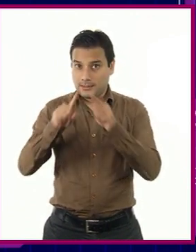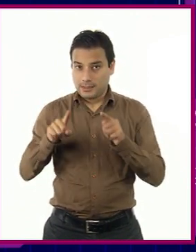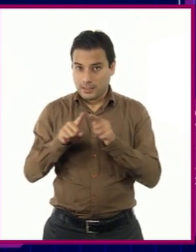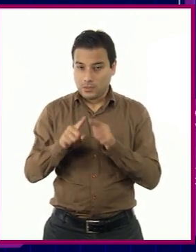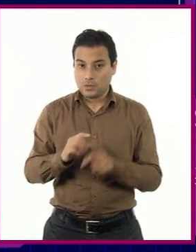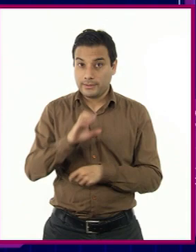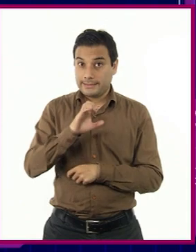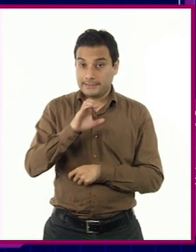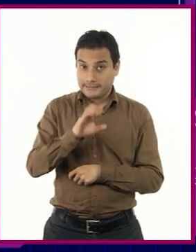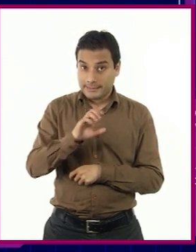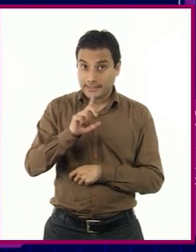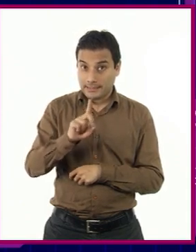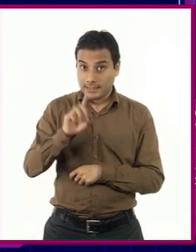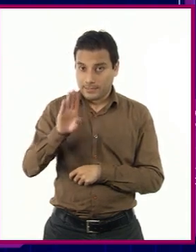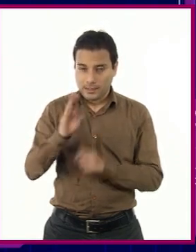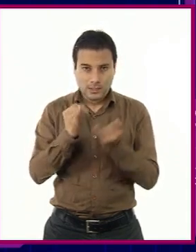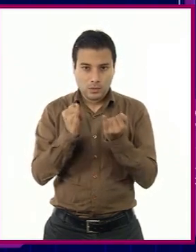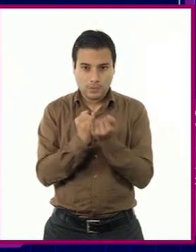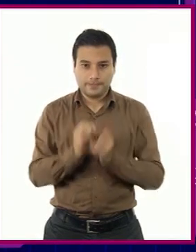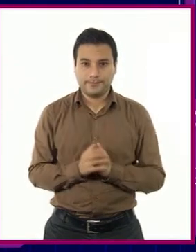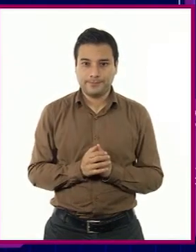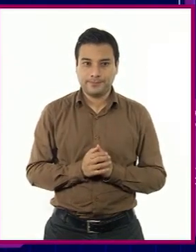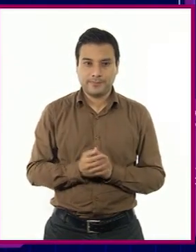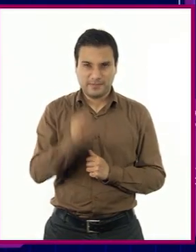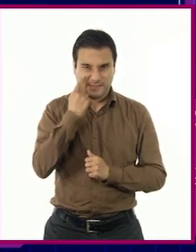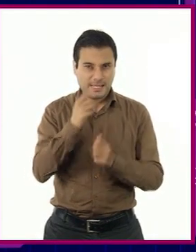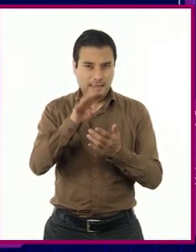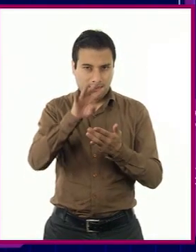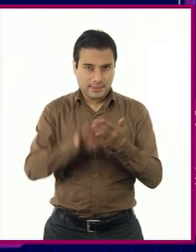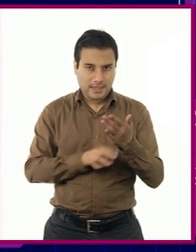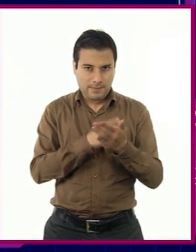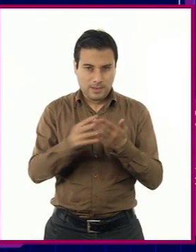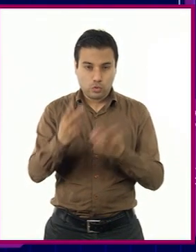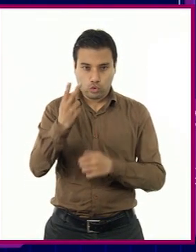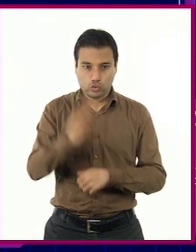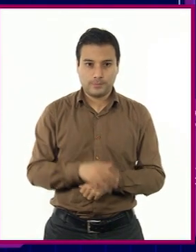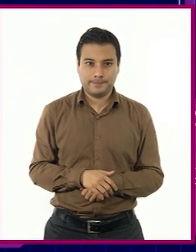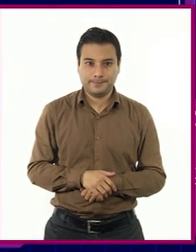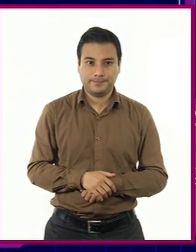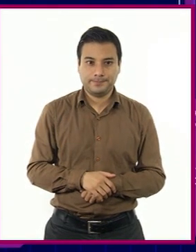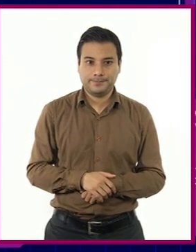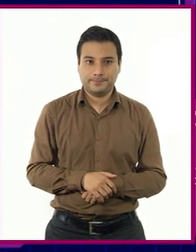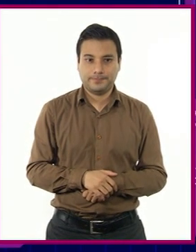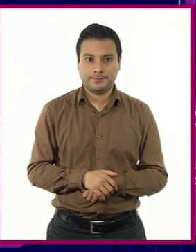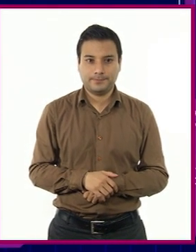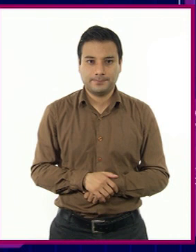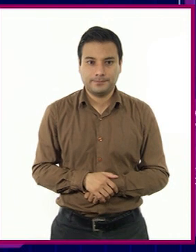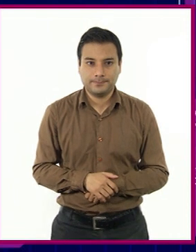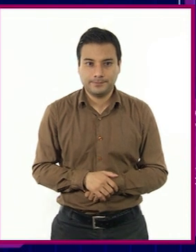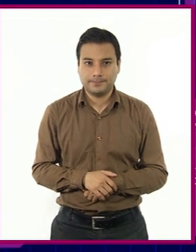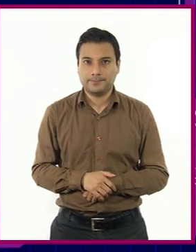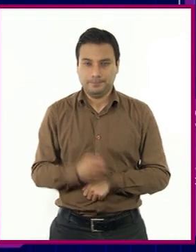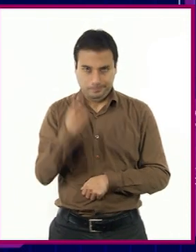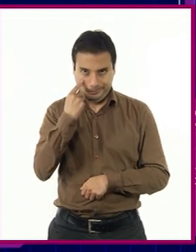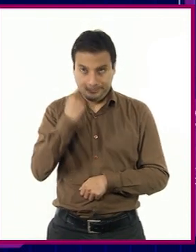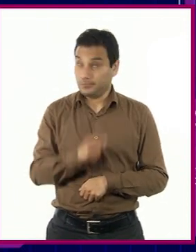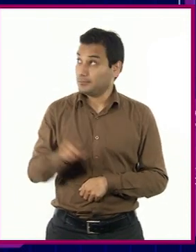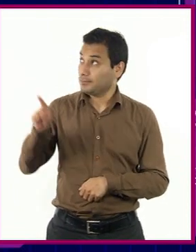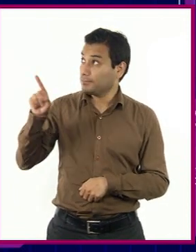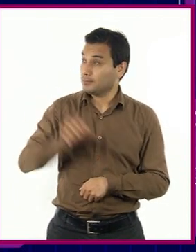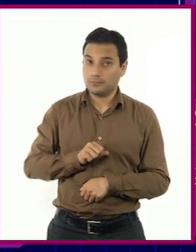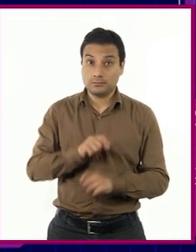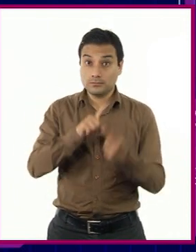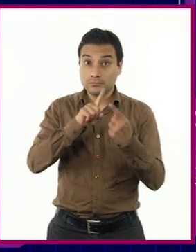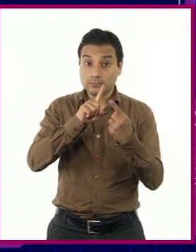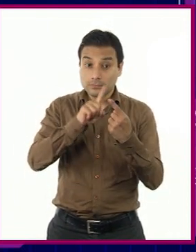triángulo CDB. La tabla está formada por dos columnas. En la primera columna tenemos los elementos que se conocen de nuestra